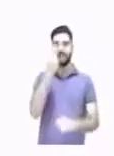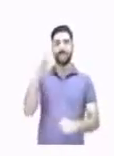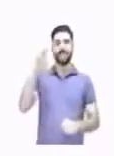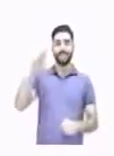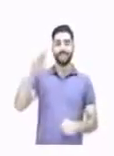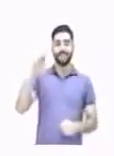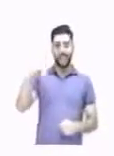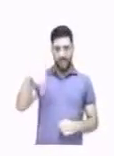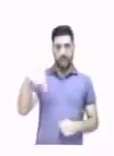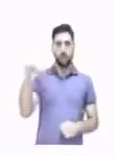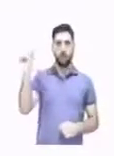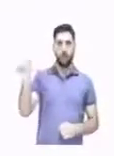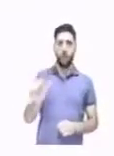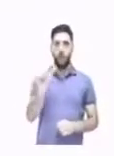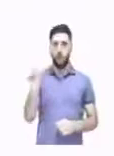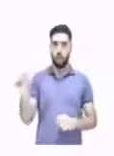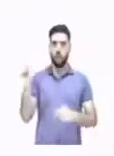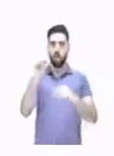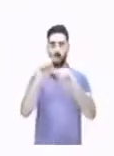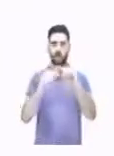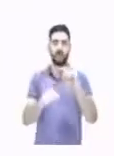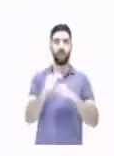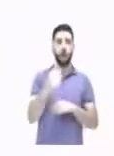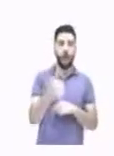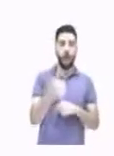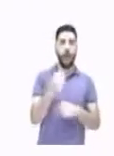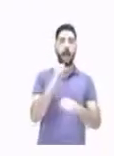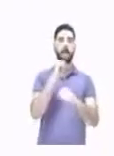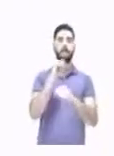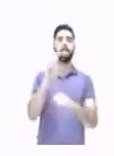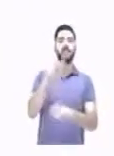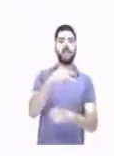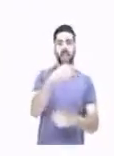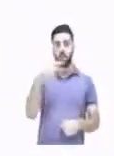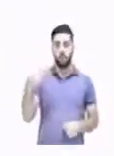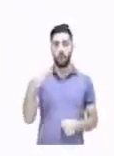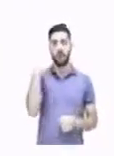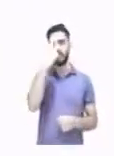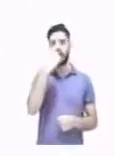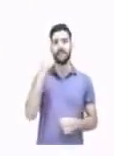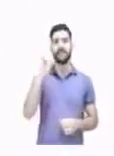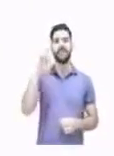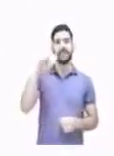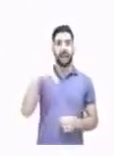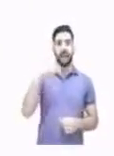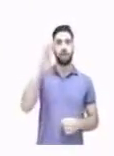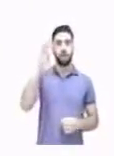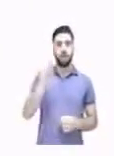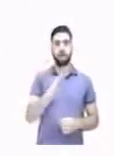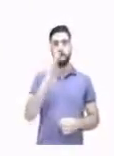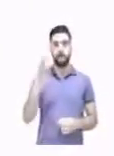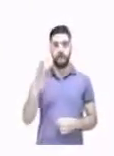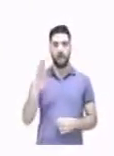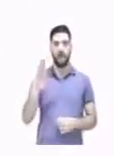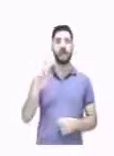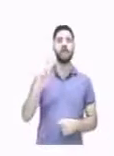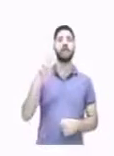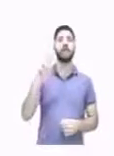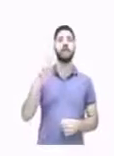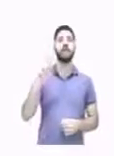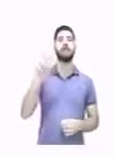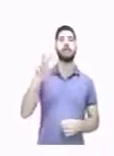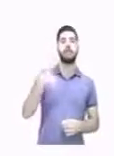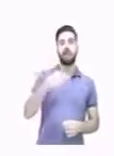Me quedaría seno de beta. Luego el seno pues pasa a ser función